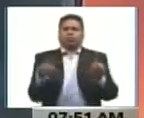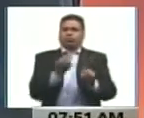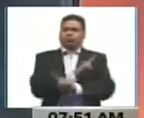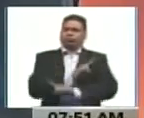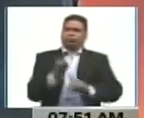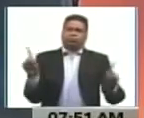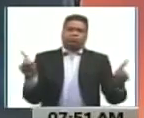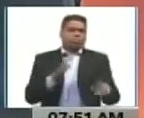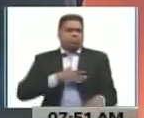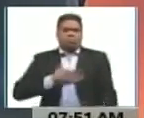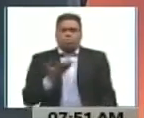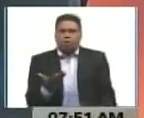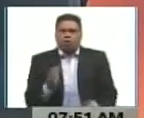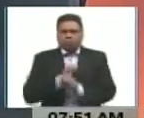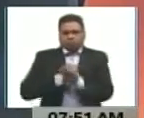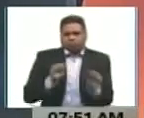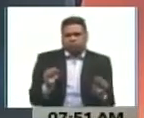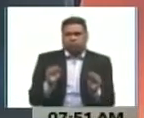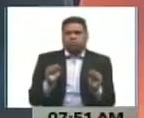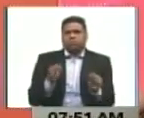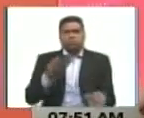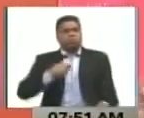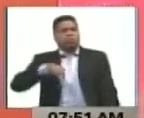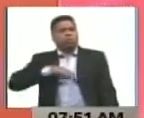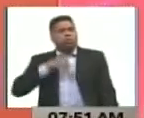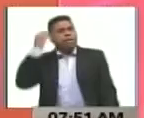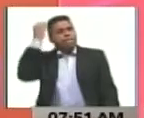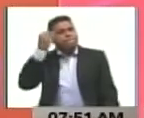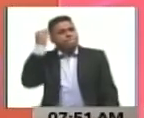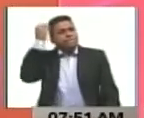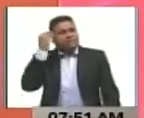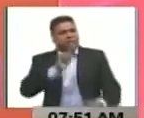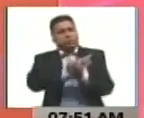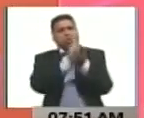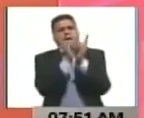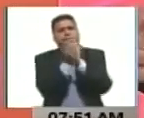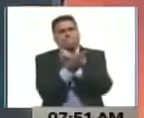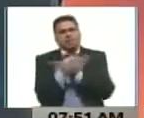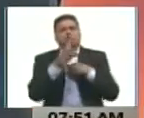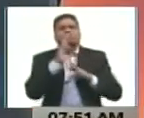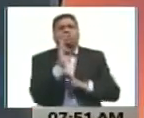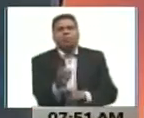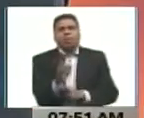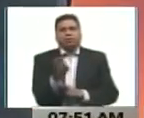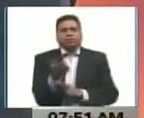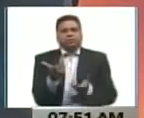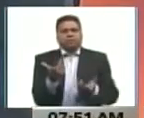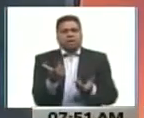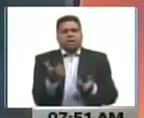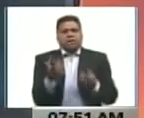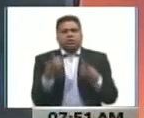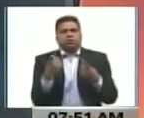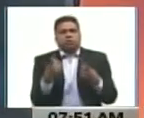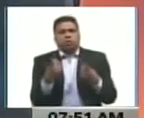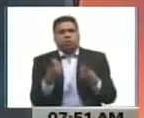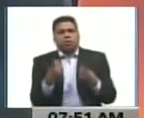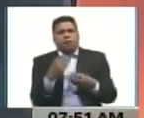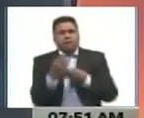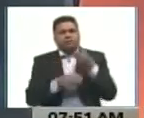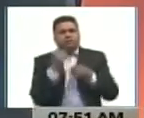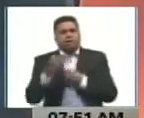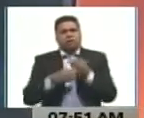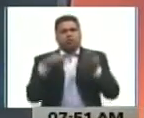estamos pensando y estamos también de alguna manera transformando lo que no ha dado resultados, incorporando conceptos